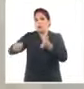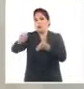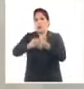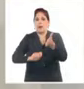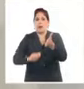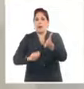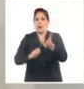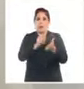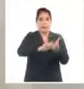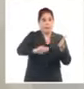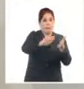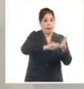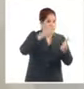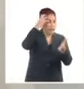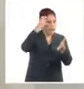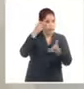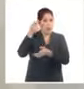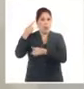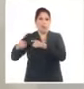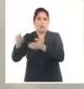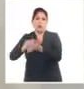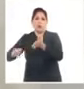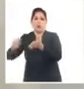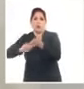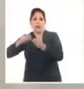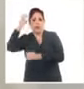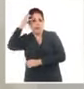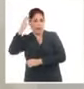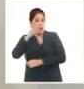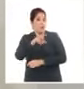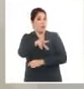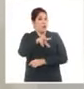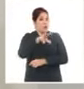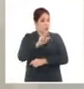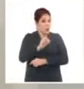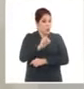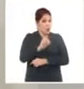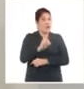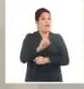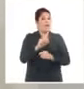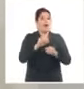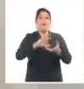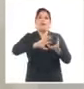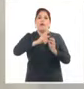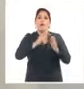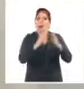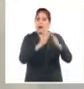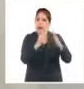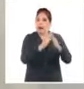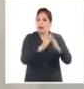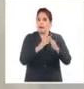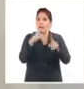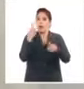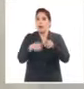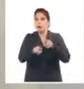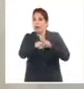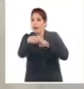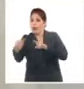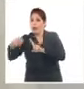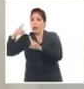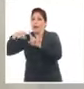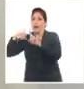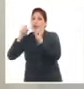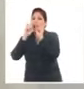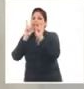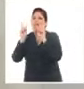Tenemos dos planes de Estado en el país. La nueva agenda urbana y la tarea vida, que tienen mucho vínculo.